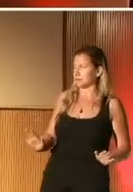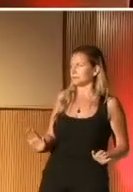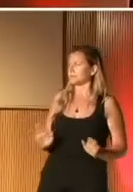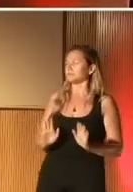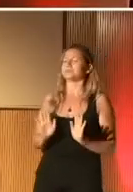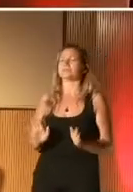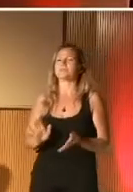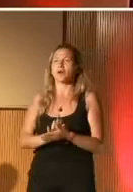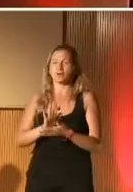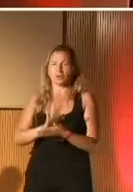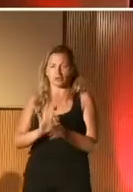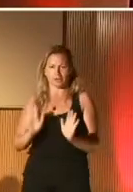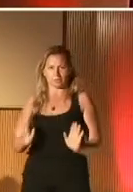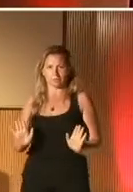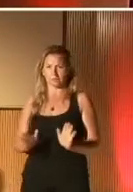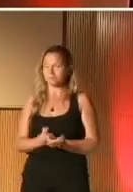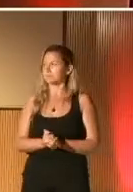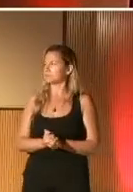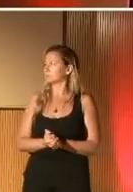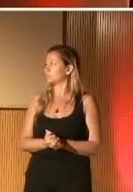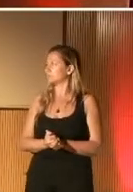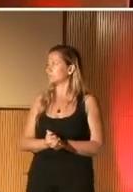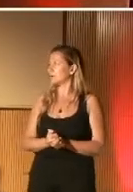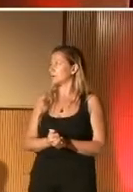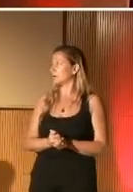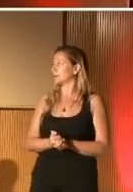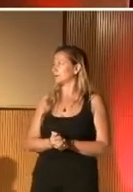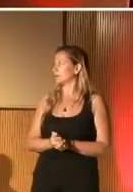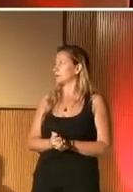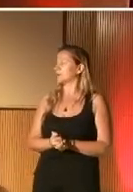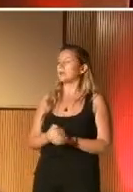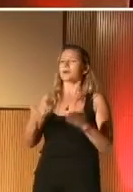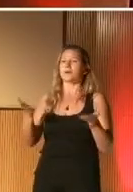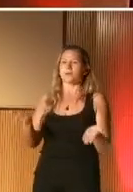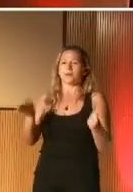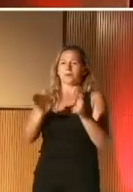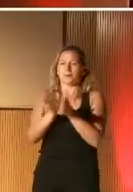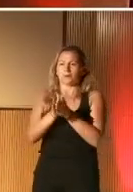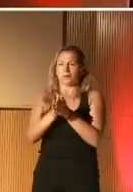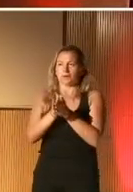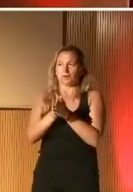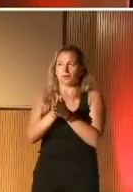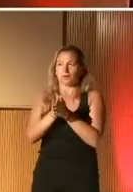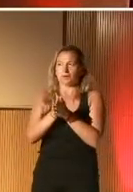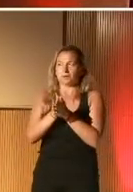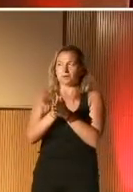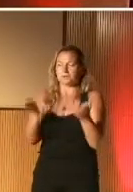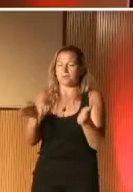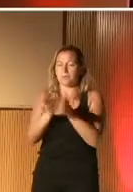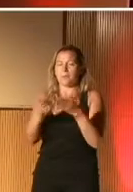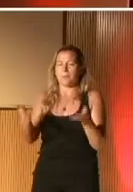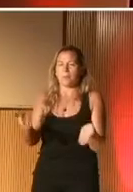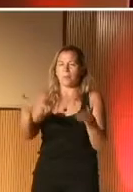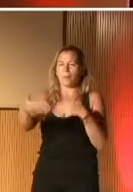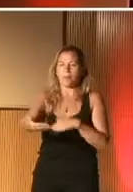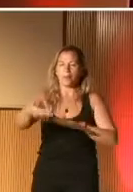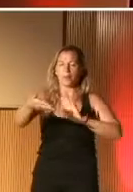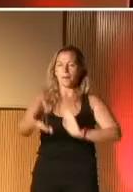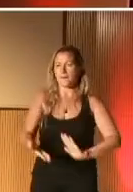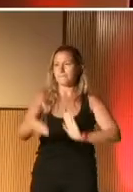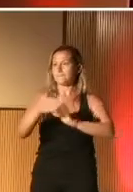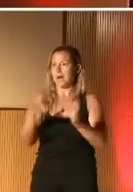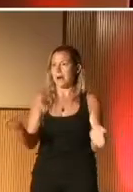Tranquilidad. Óscar tampoco está por aquí. Va. Bien, bueno, seguramente esto lo habréis intentado más de una